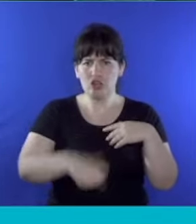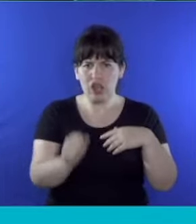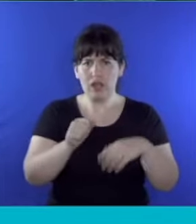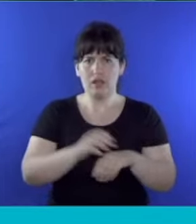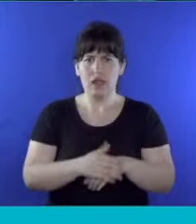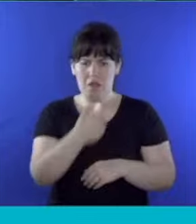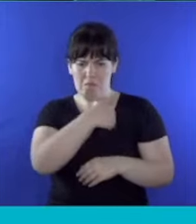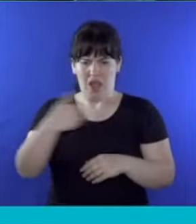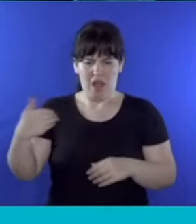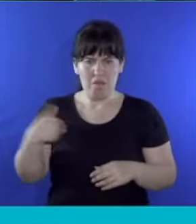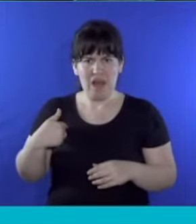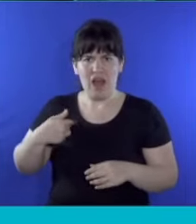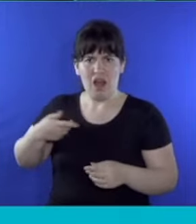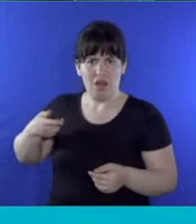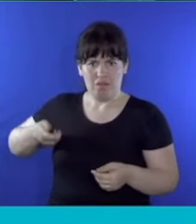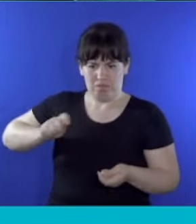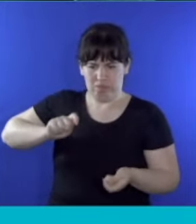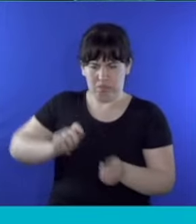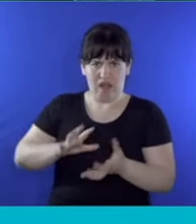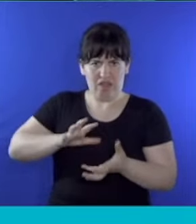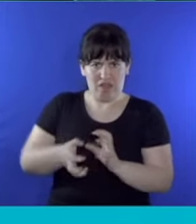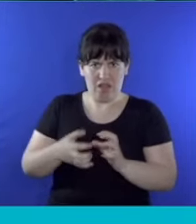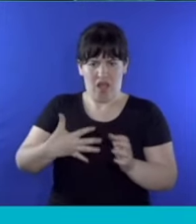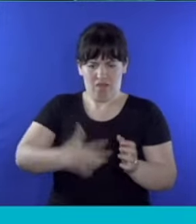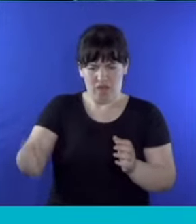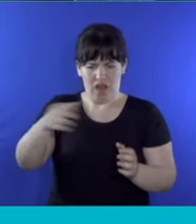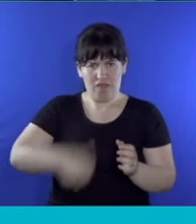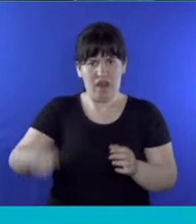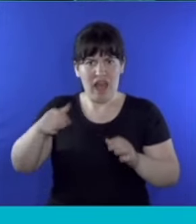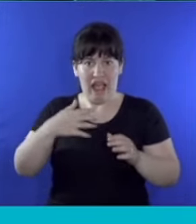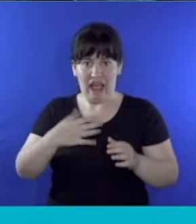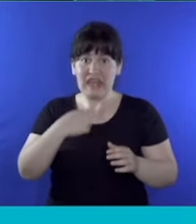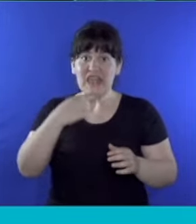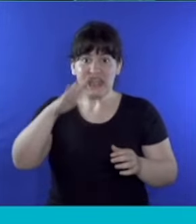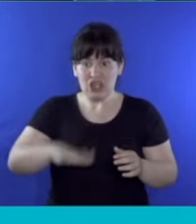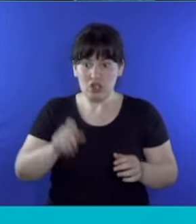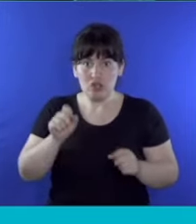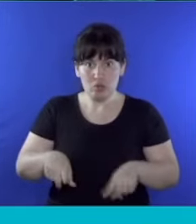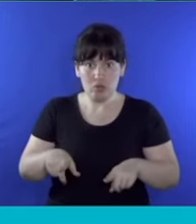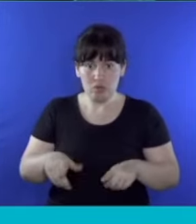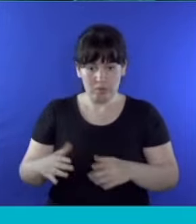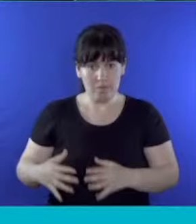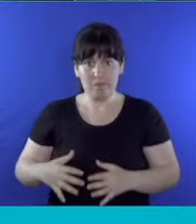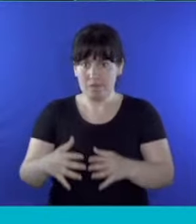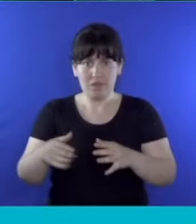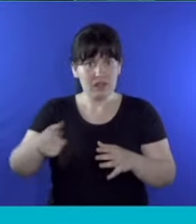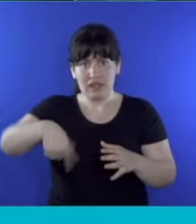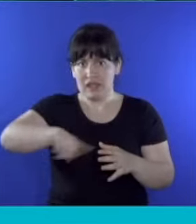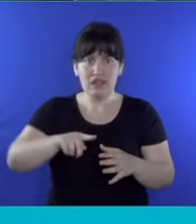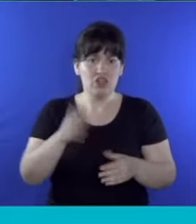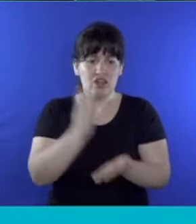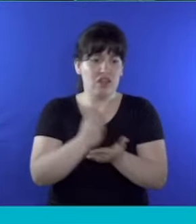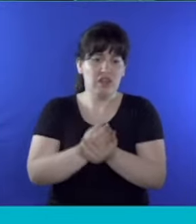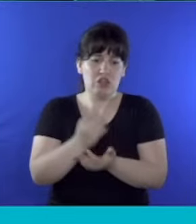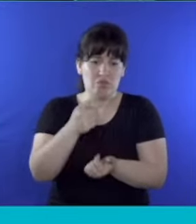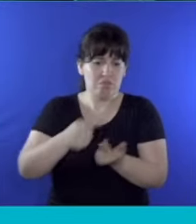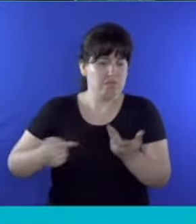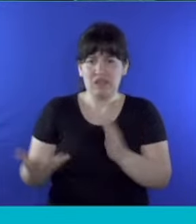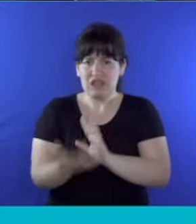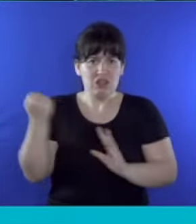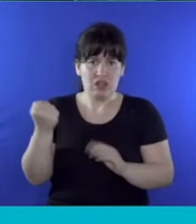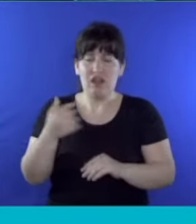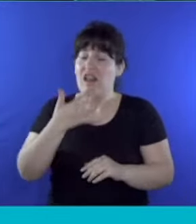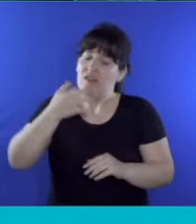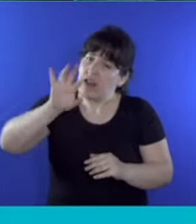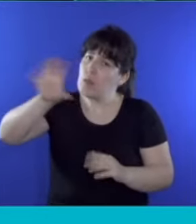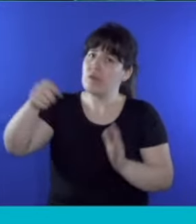madre de su propio hijo y que por lo tanto todos esos niños no van a tener ni a gozar de ninguno de todos estos derechos. La verdad que la provincia de Buenos Aires